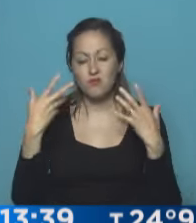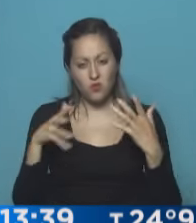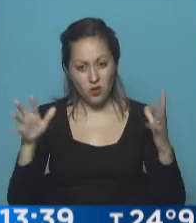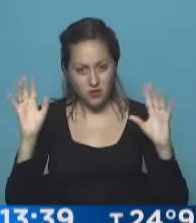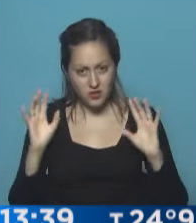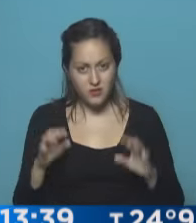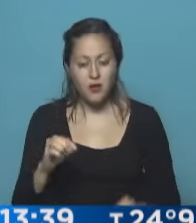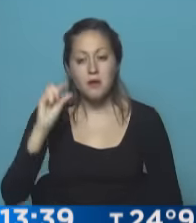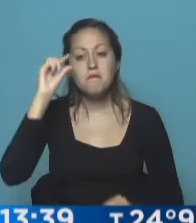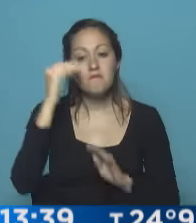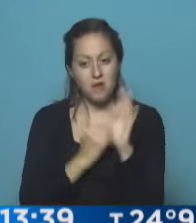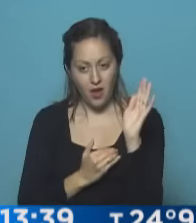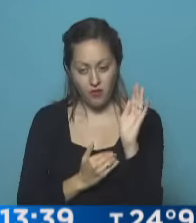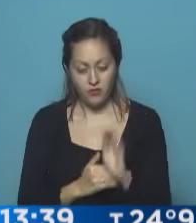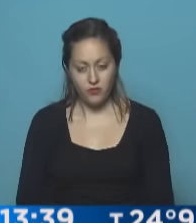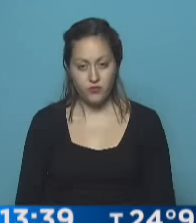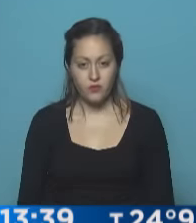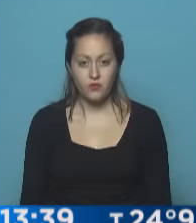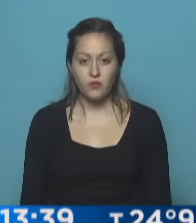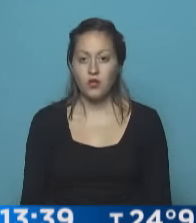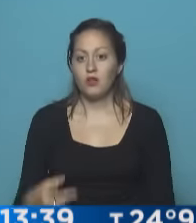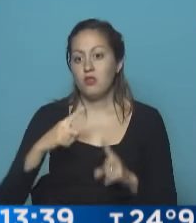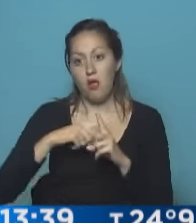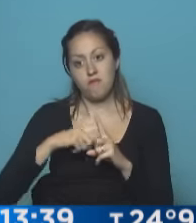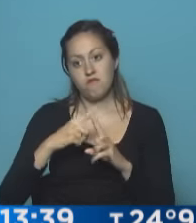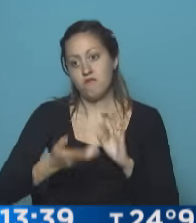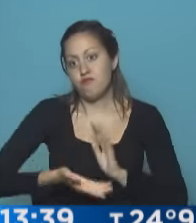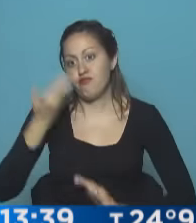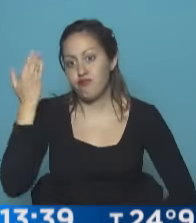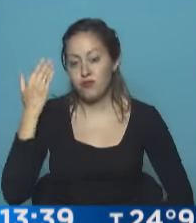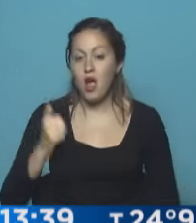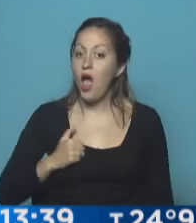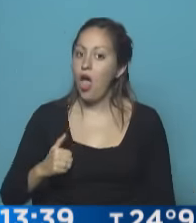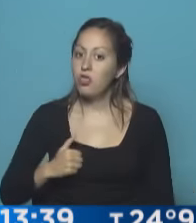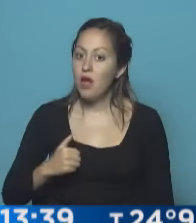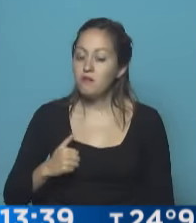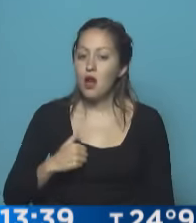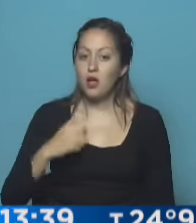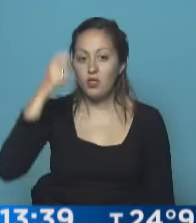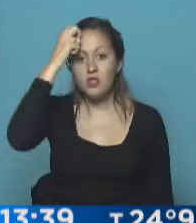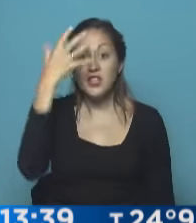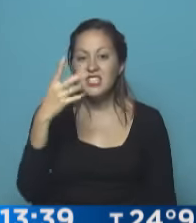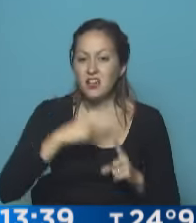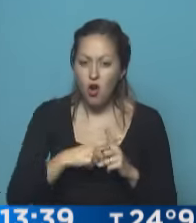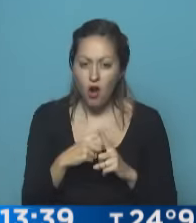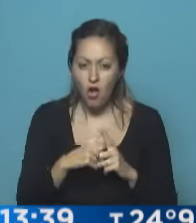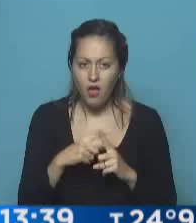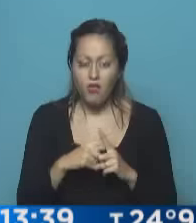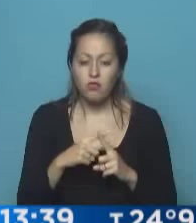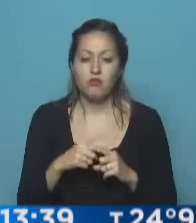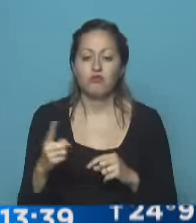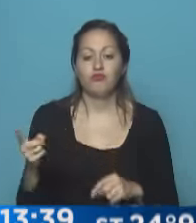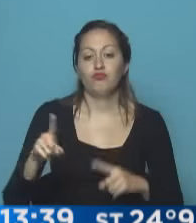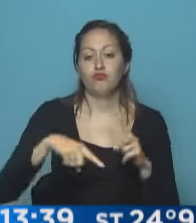en disminución. Alta la temperatura en Catamarca, ya está superando los 32 graditos. Nos vamos